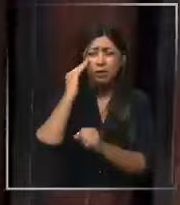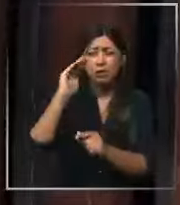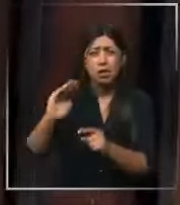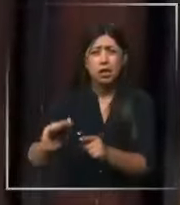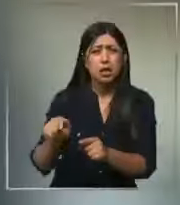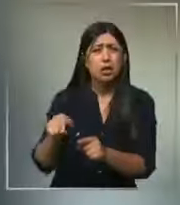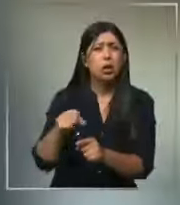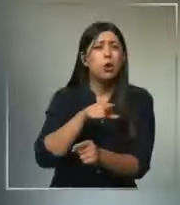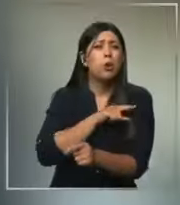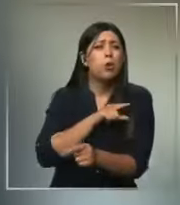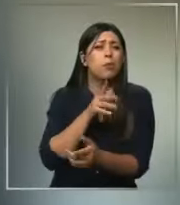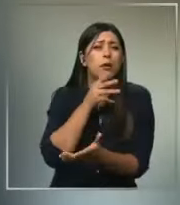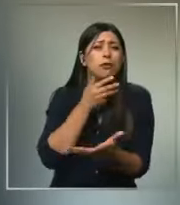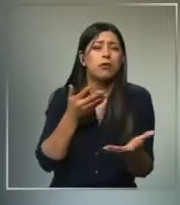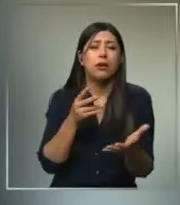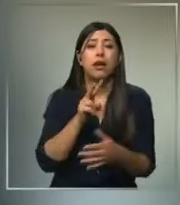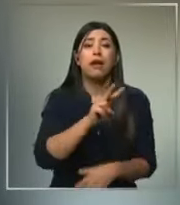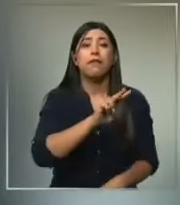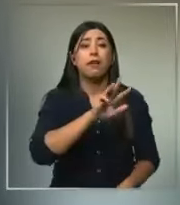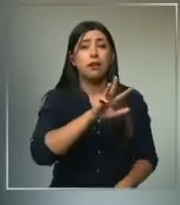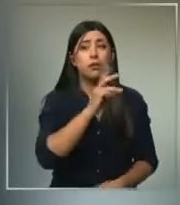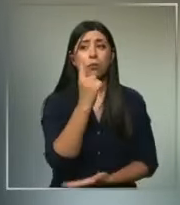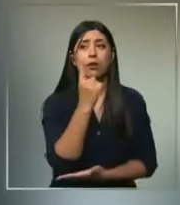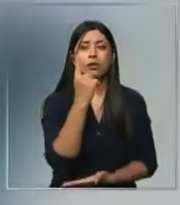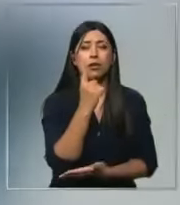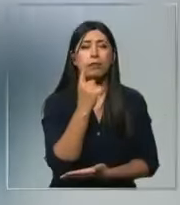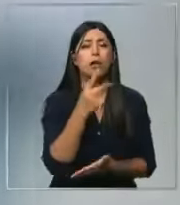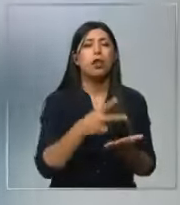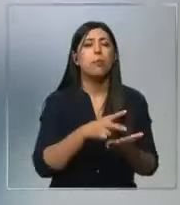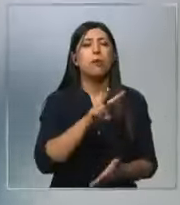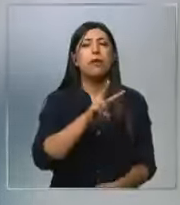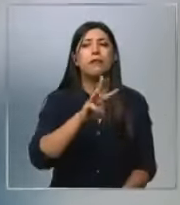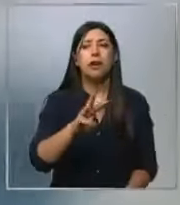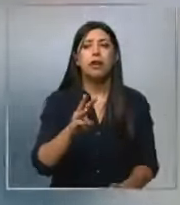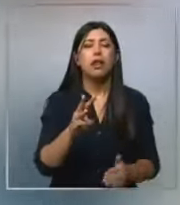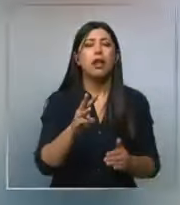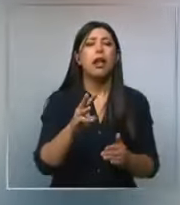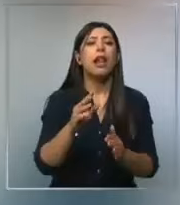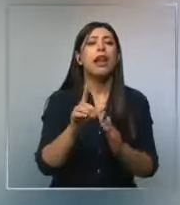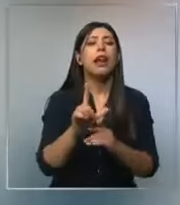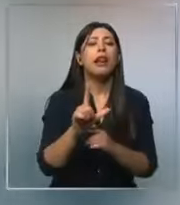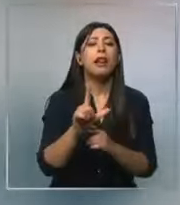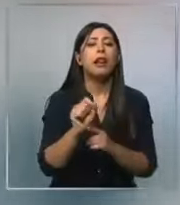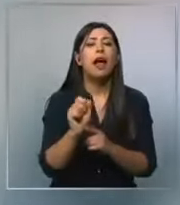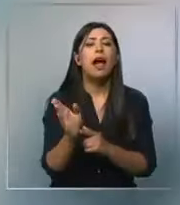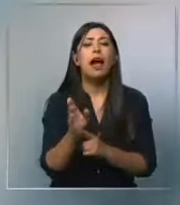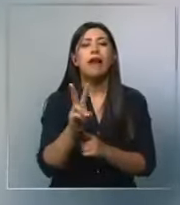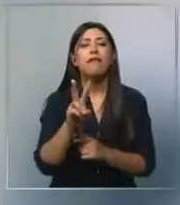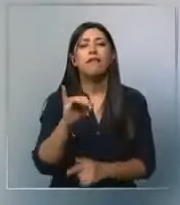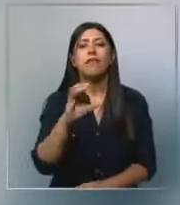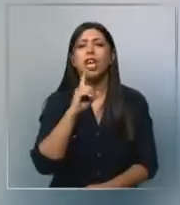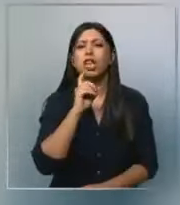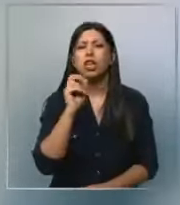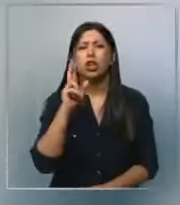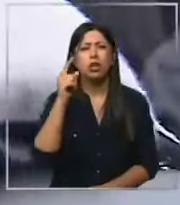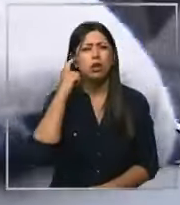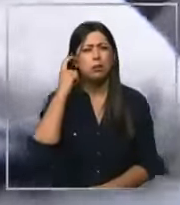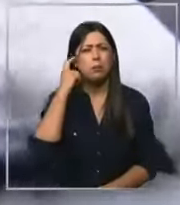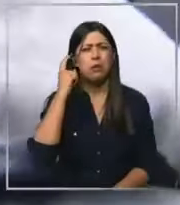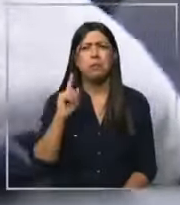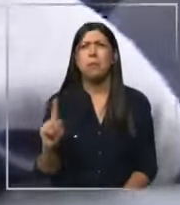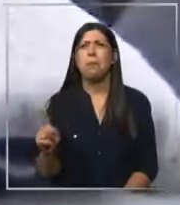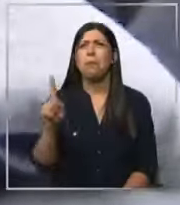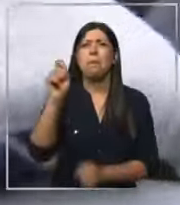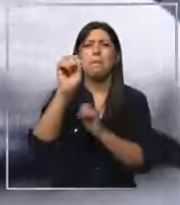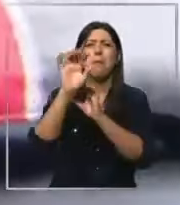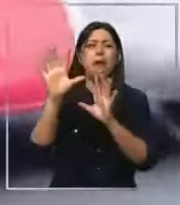tiene culpa de nada. 29 de diciembre de 2023, población La Victoria. Y de repente yo pensé que eran fuegos artificiales. Veo una